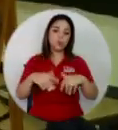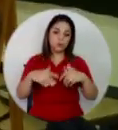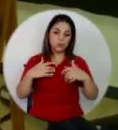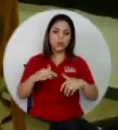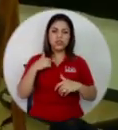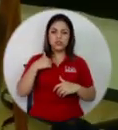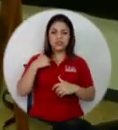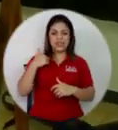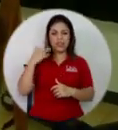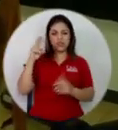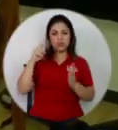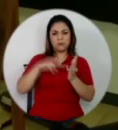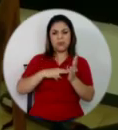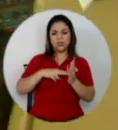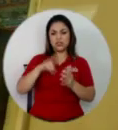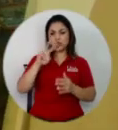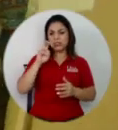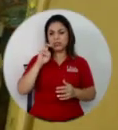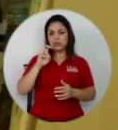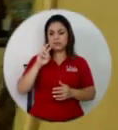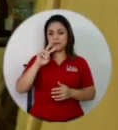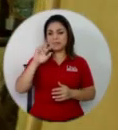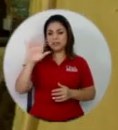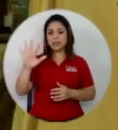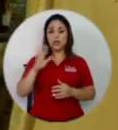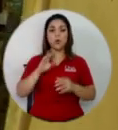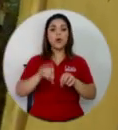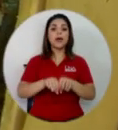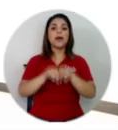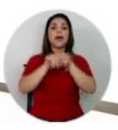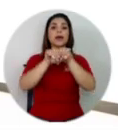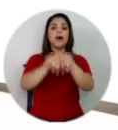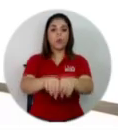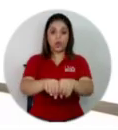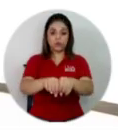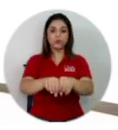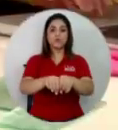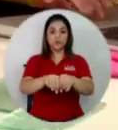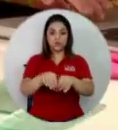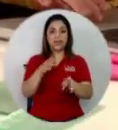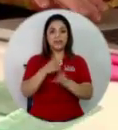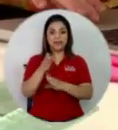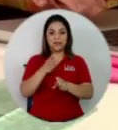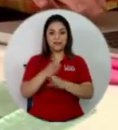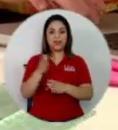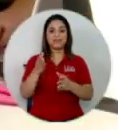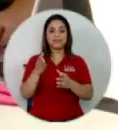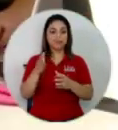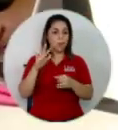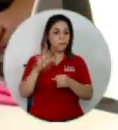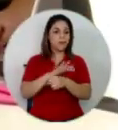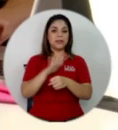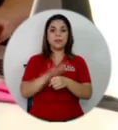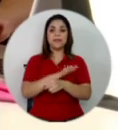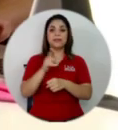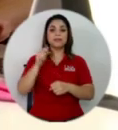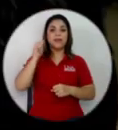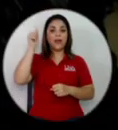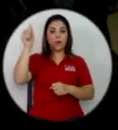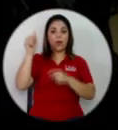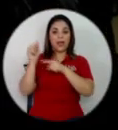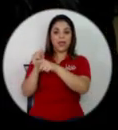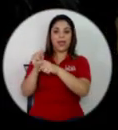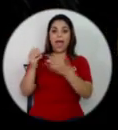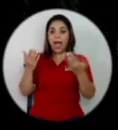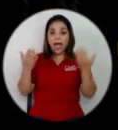producido, tenía el dato, 2.225 graduados específicos de las carreras concretamente que se han venido dando en la sede de